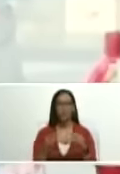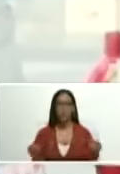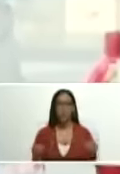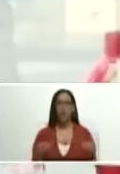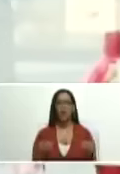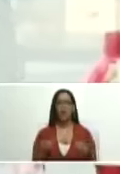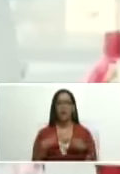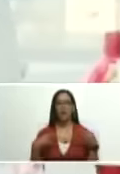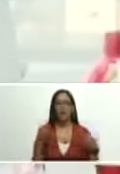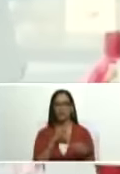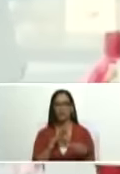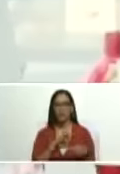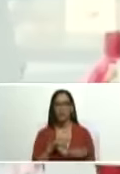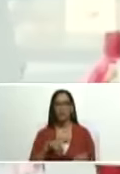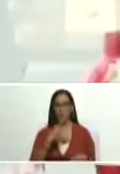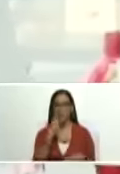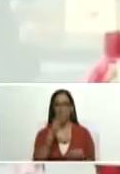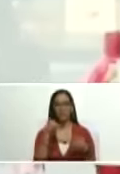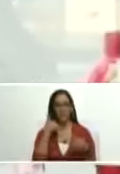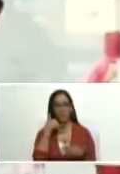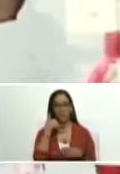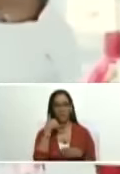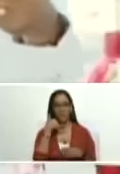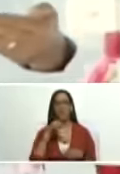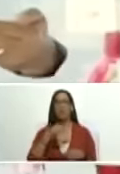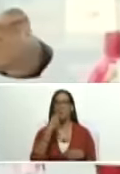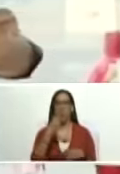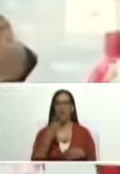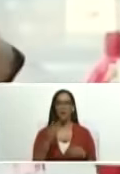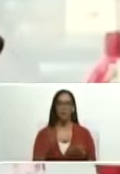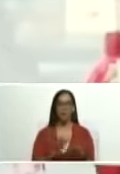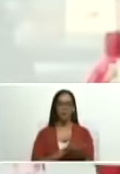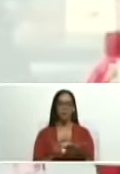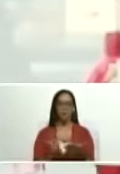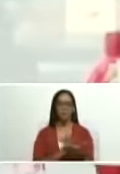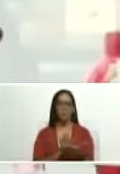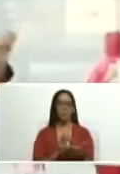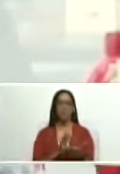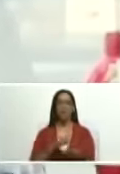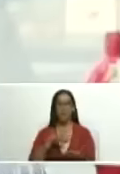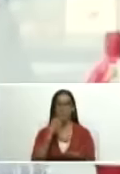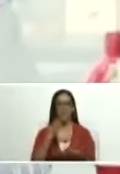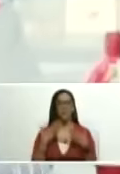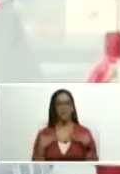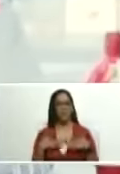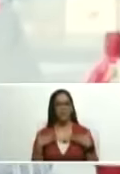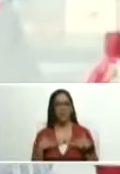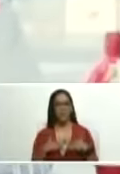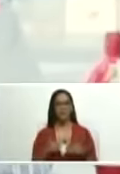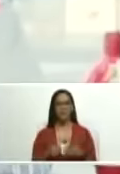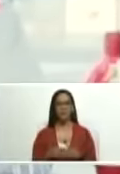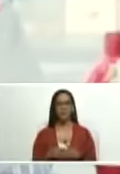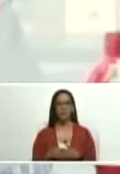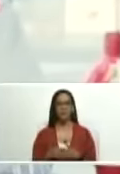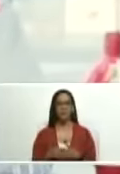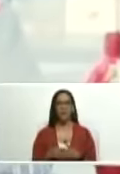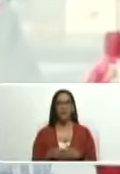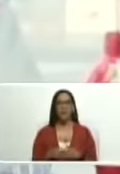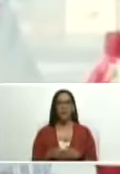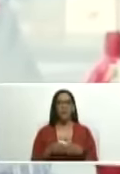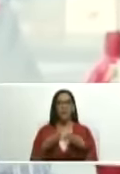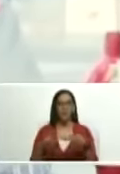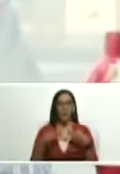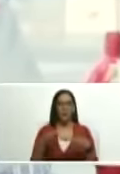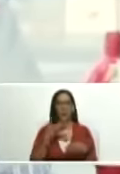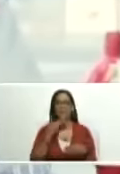gente nos pueda ver en su teléfono, que nos pueda ver en una tableta, que nos pueda ver tranquilamente. Y transmitimos por el